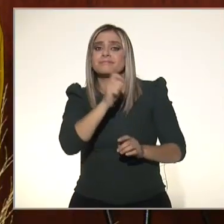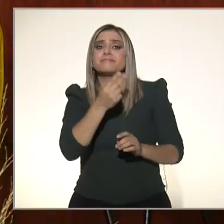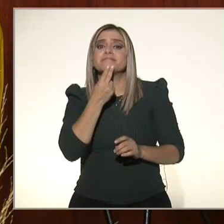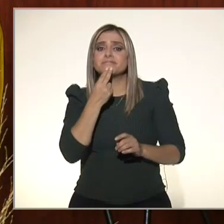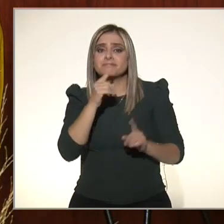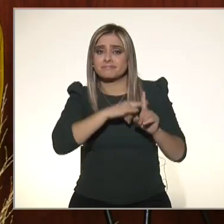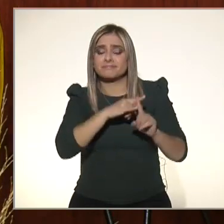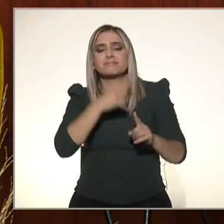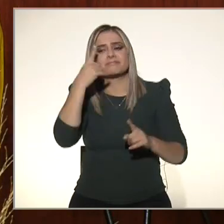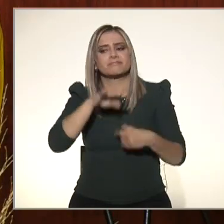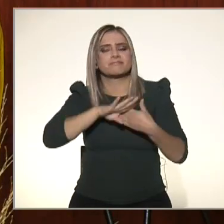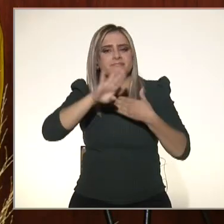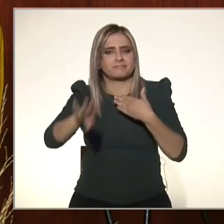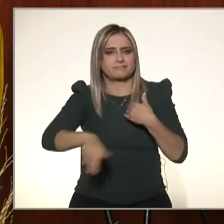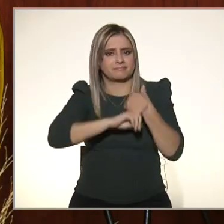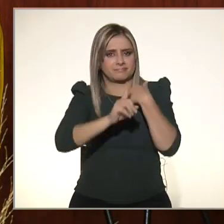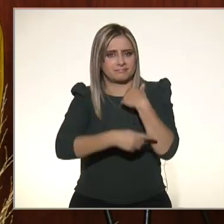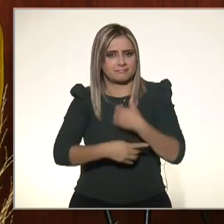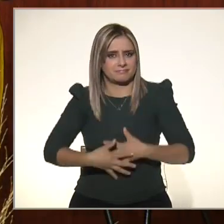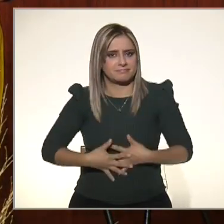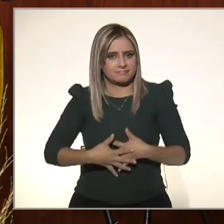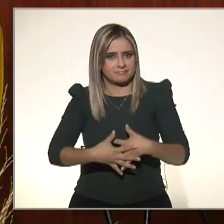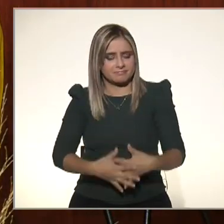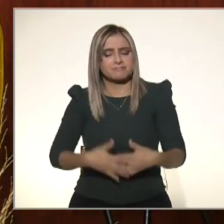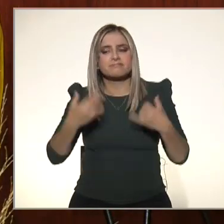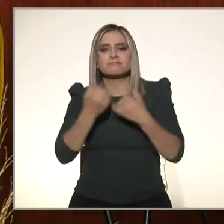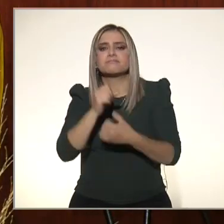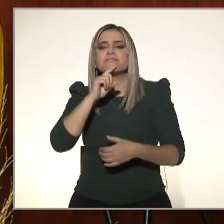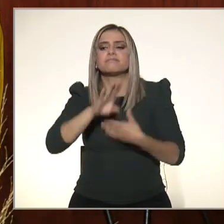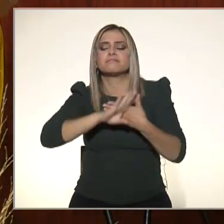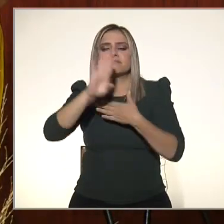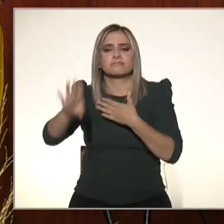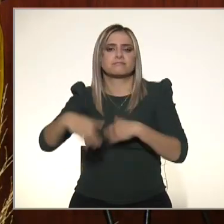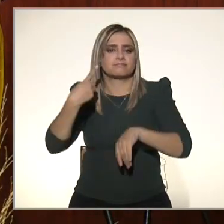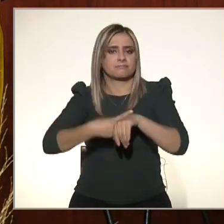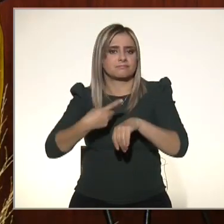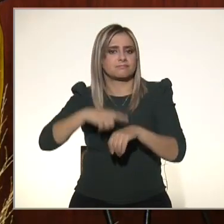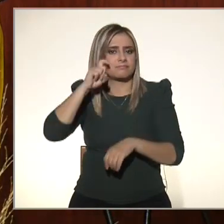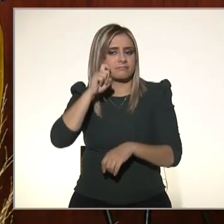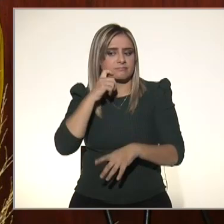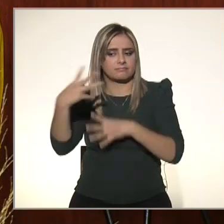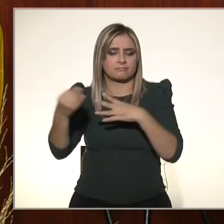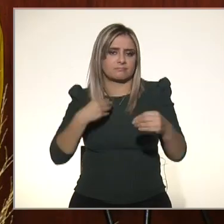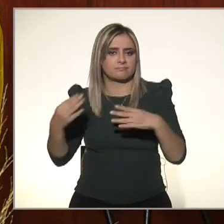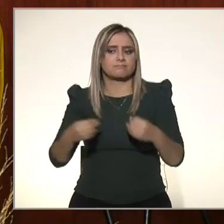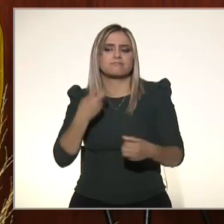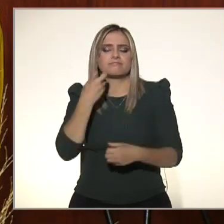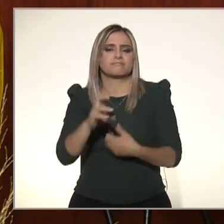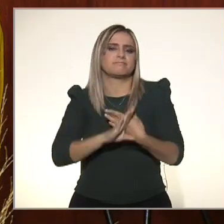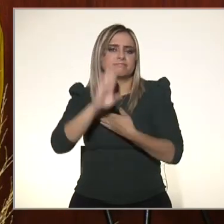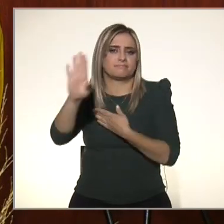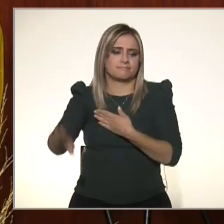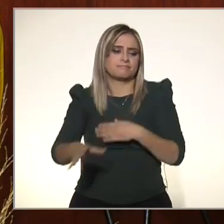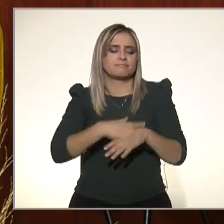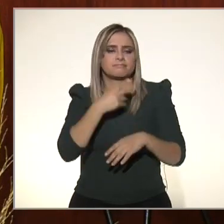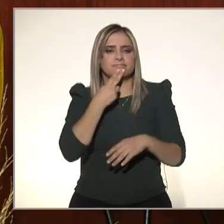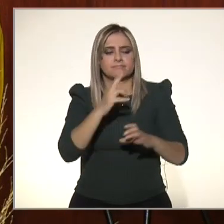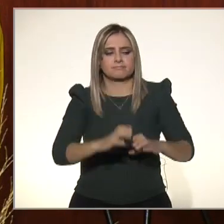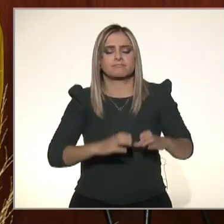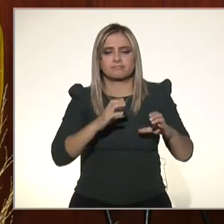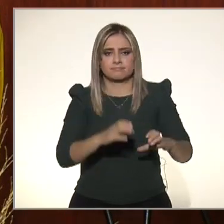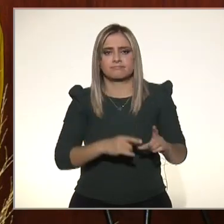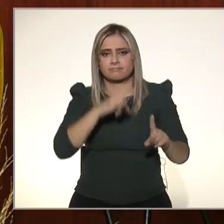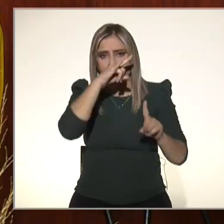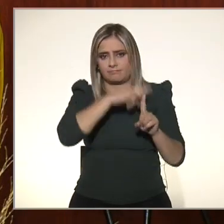no deseados, pero también te va a prevenir una gran cantidad de enfermedades de transmisión sexual que justamente por ser un mecanismo